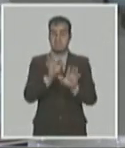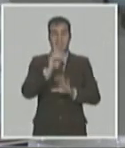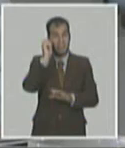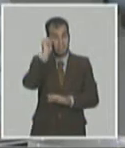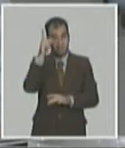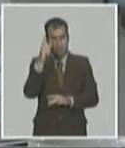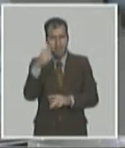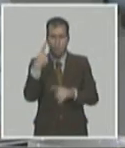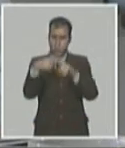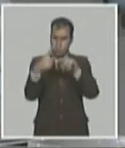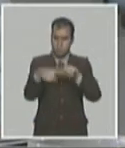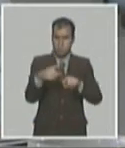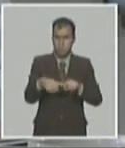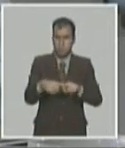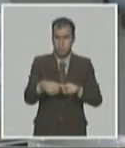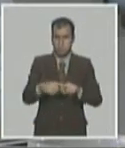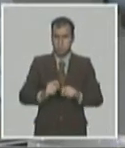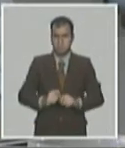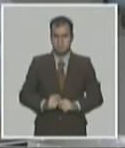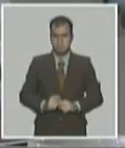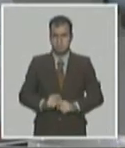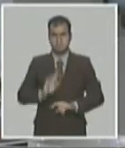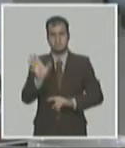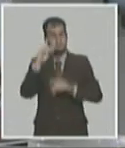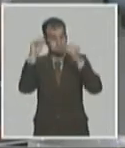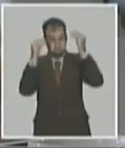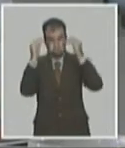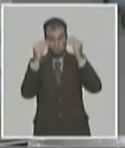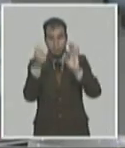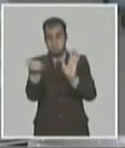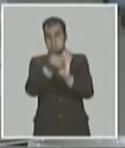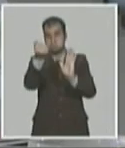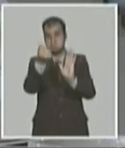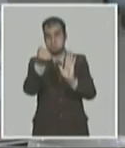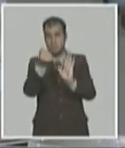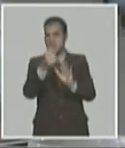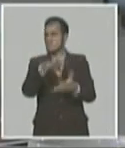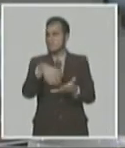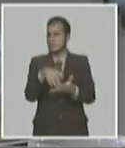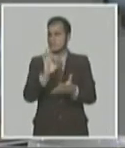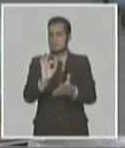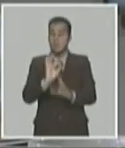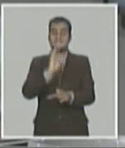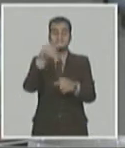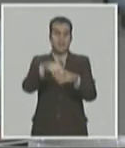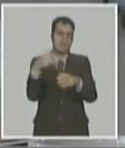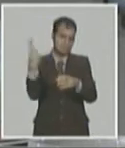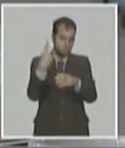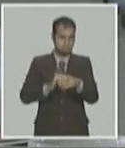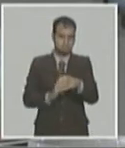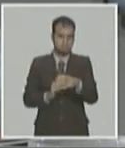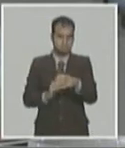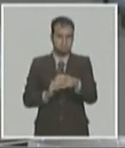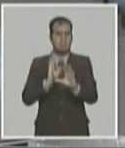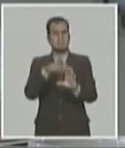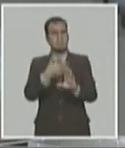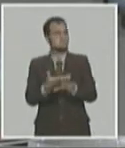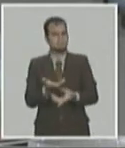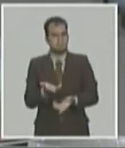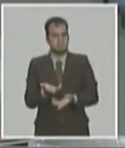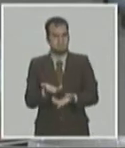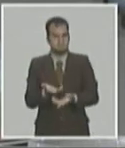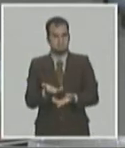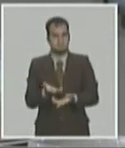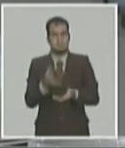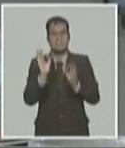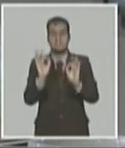directrices fueron evaluadas y aprobadas en principio en el secretariado, posteriormente se evaluaron y también se aprobaron en el